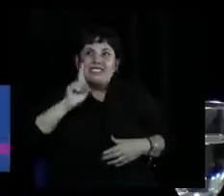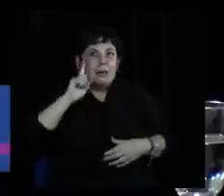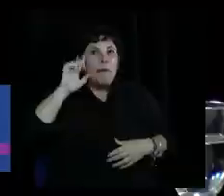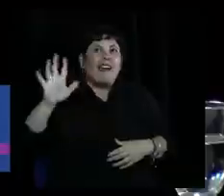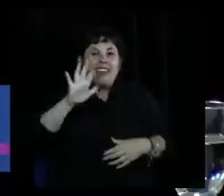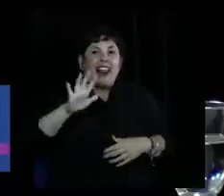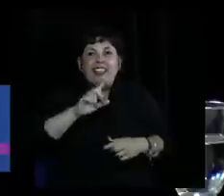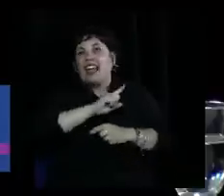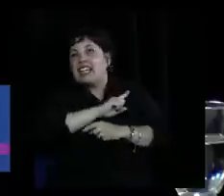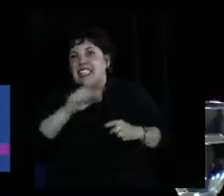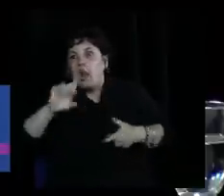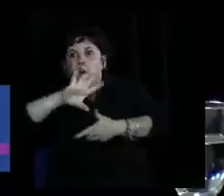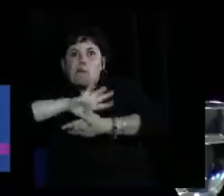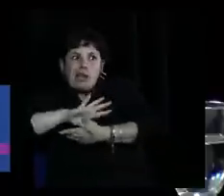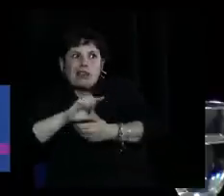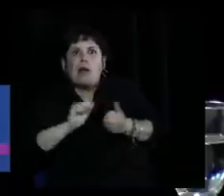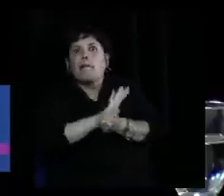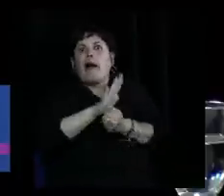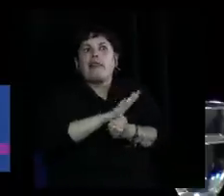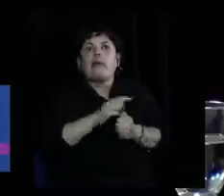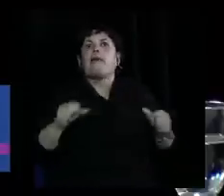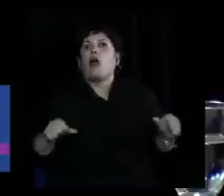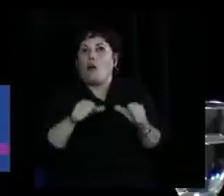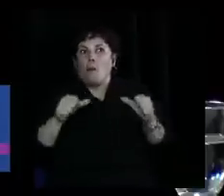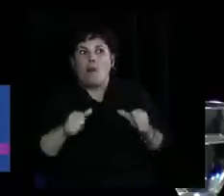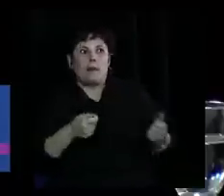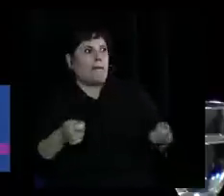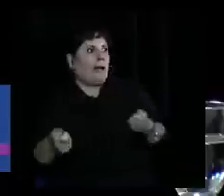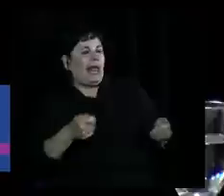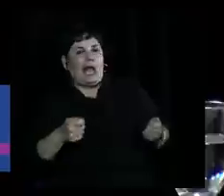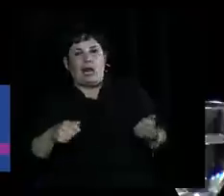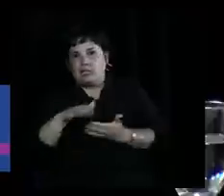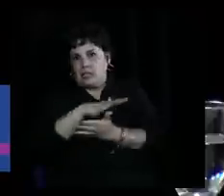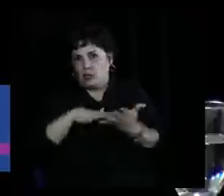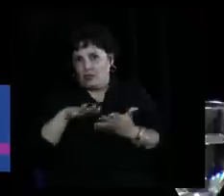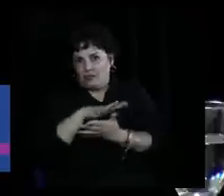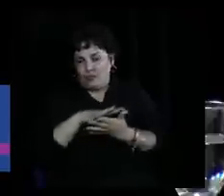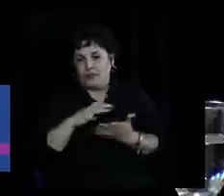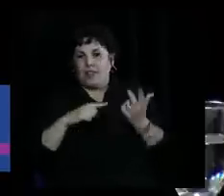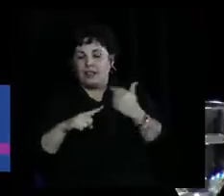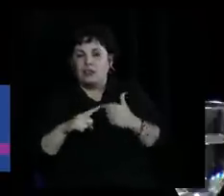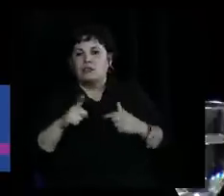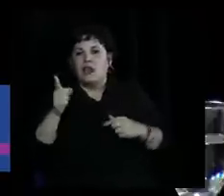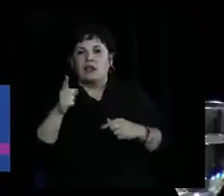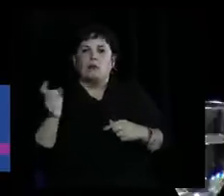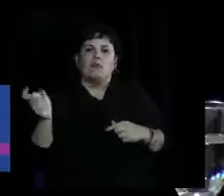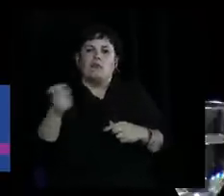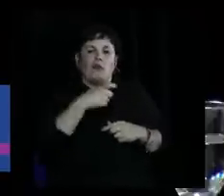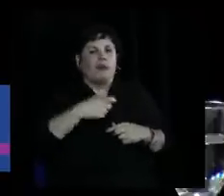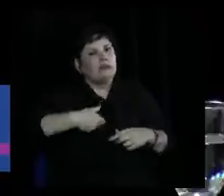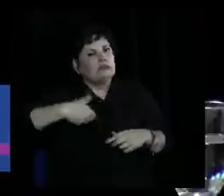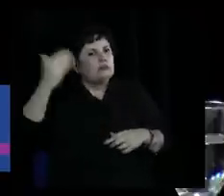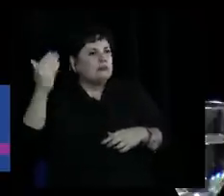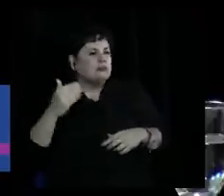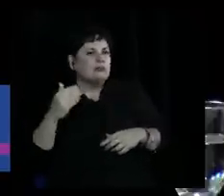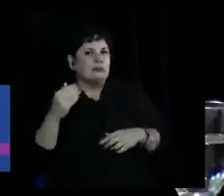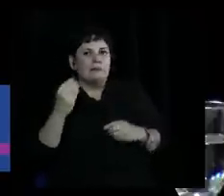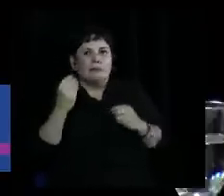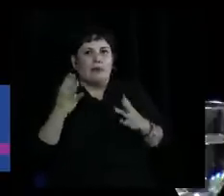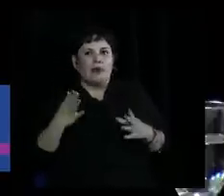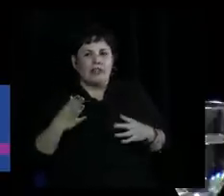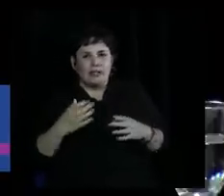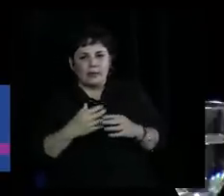¿no? Sin ese instrumento para manejar la situación. Me parece que ahí lo borraron por eso, porque